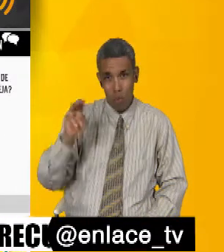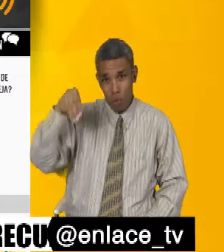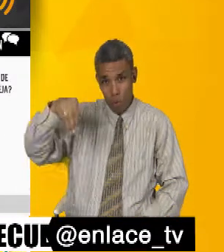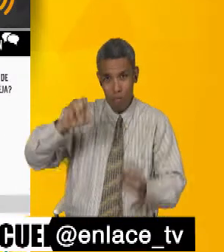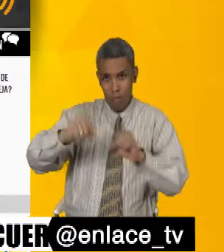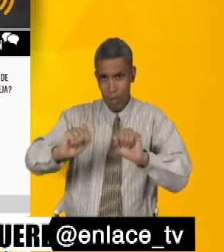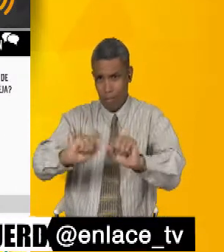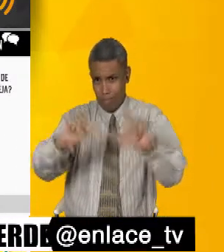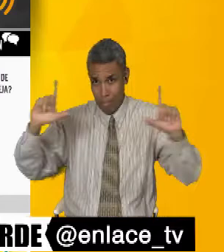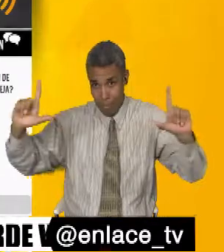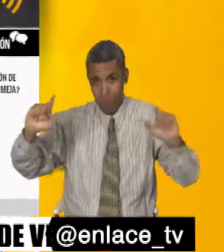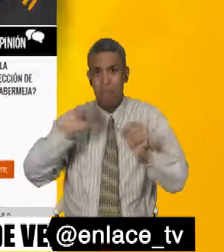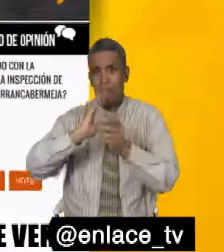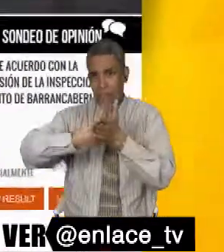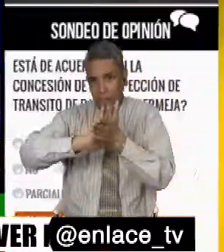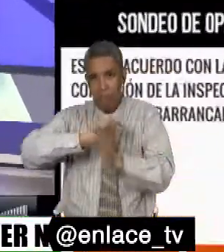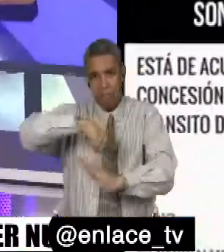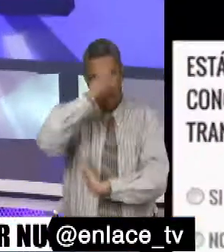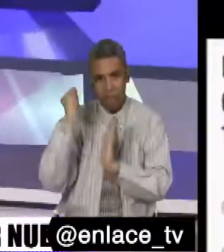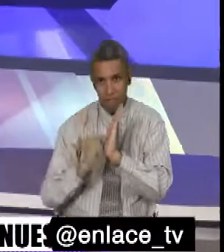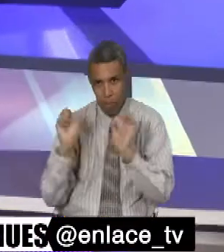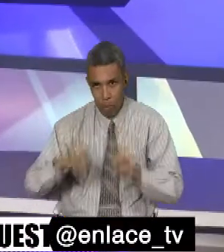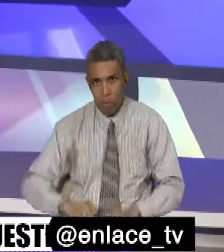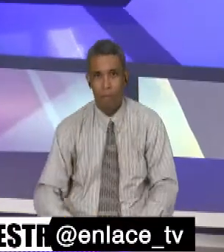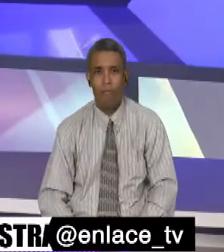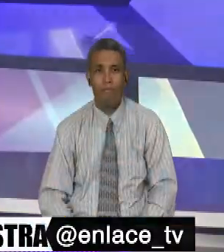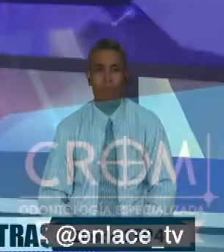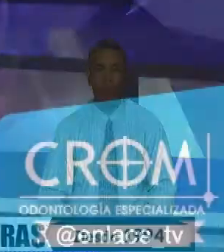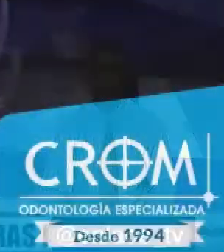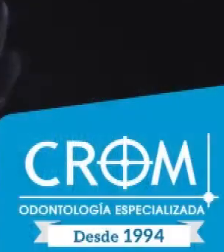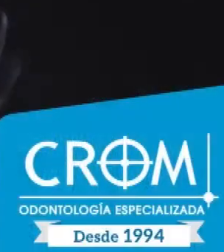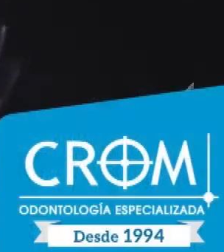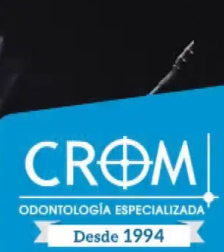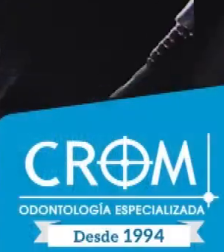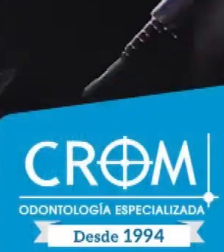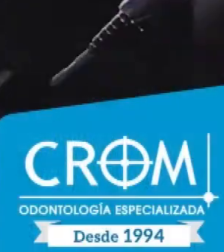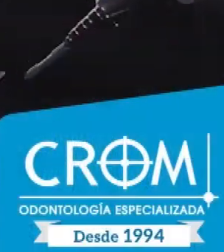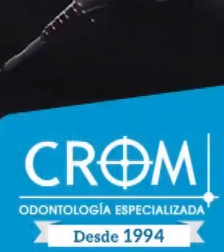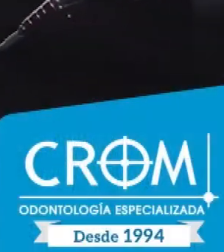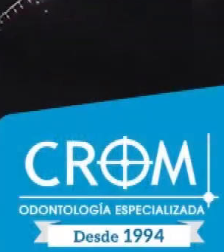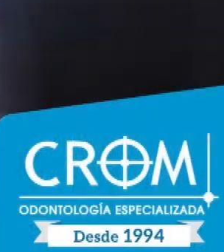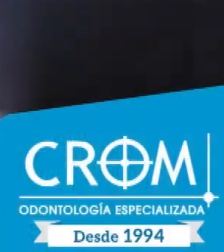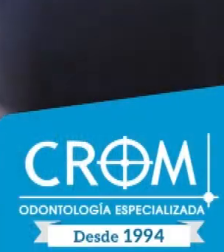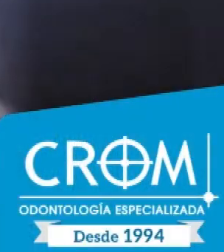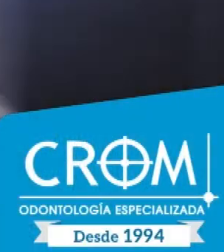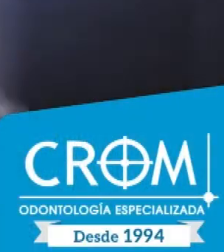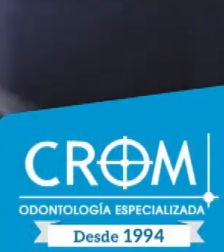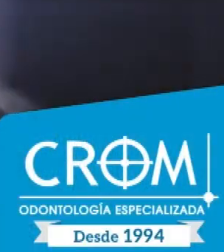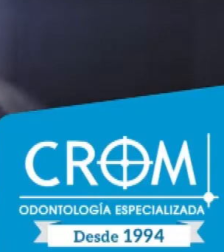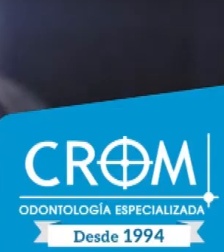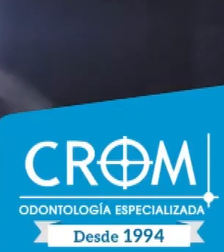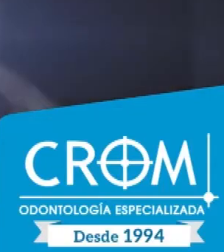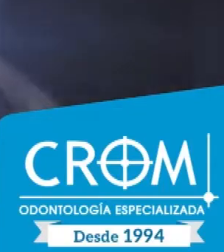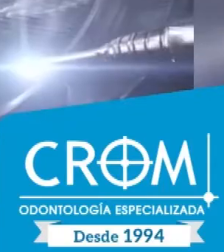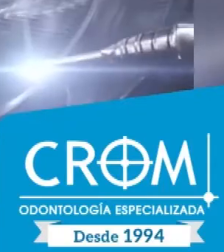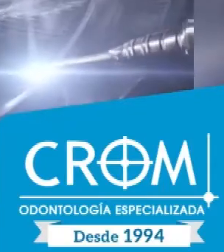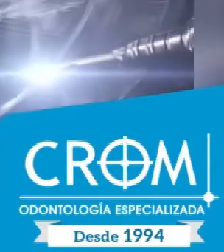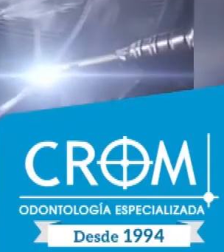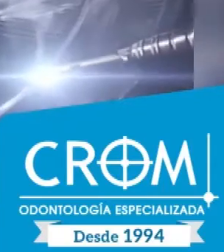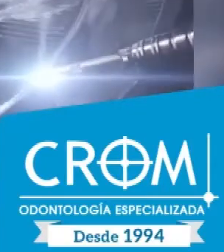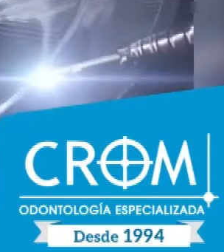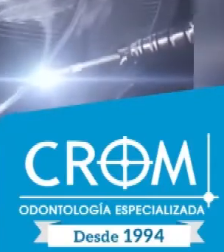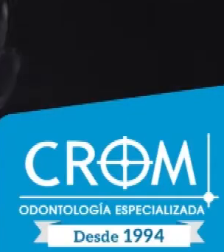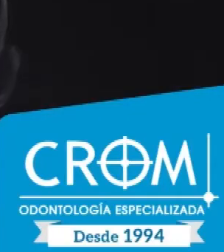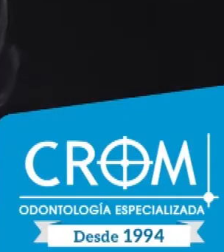televisión puntocom visítenos indisa line ortodoncia invisible resultados muy visibles luzca su sonrisa